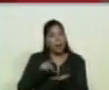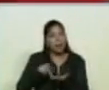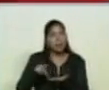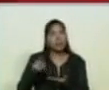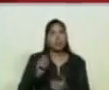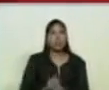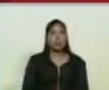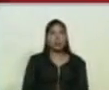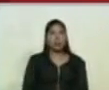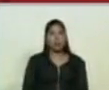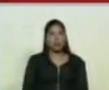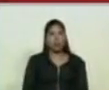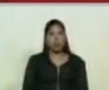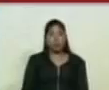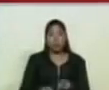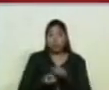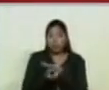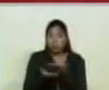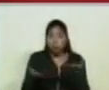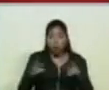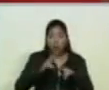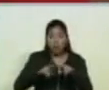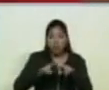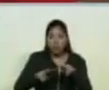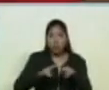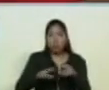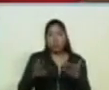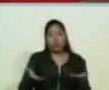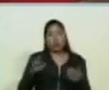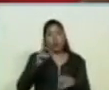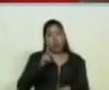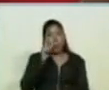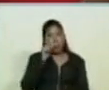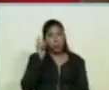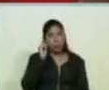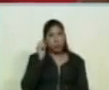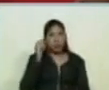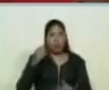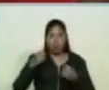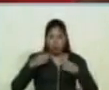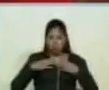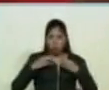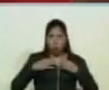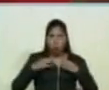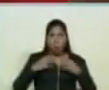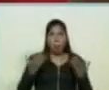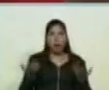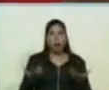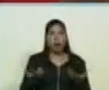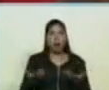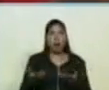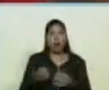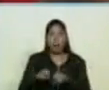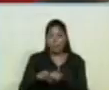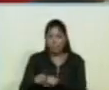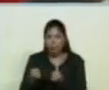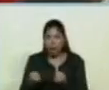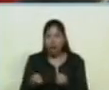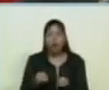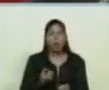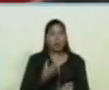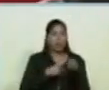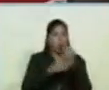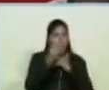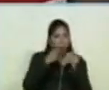llegarle directamente a estos niños que cuentan con nosotros en cuanto a textil, en cuanto a alimentación, en cuanto a panes, que cada día son el